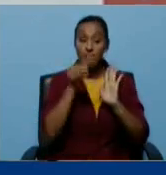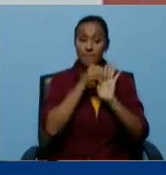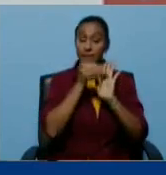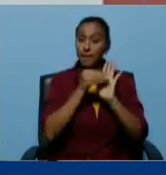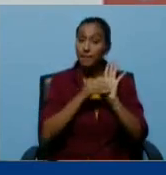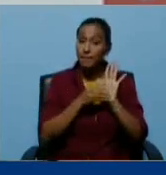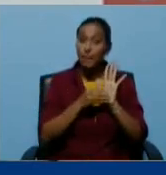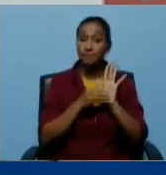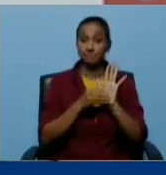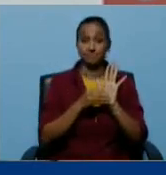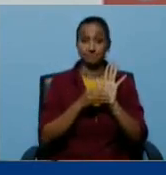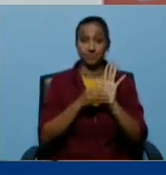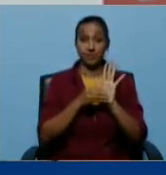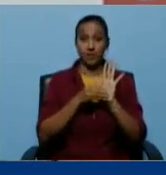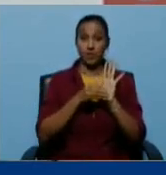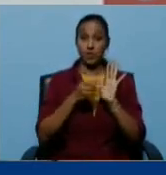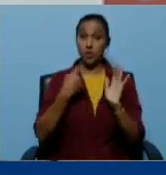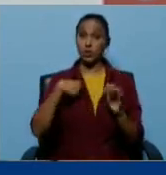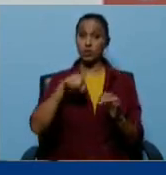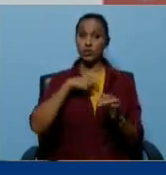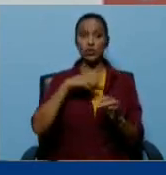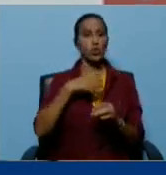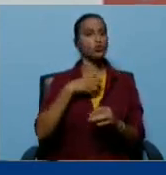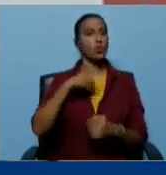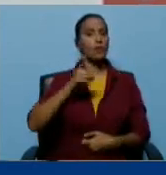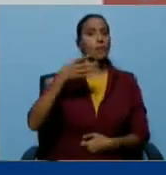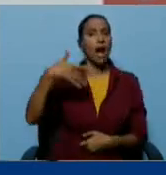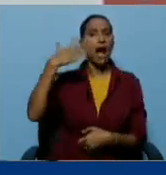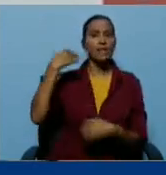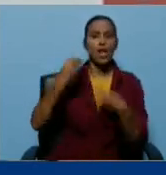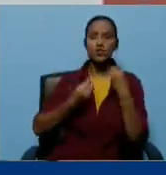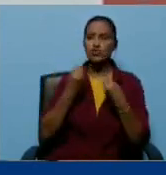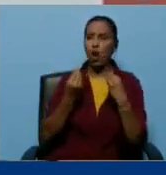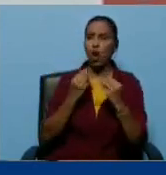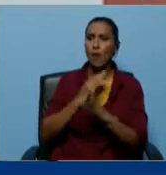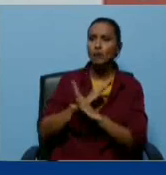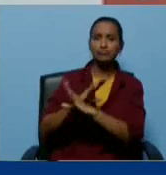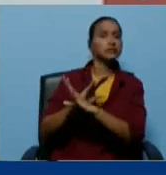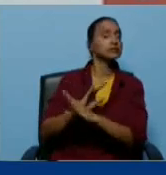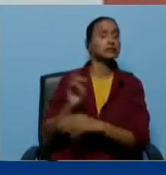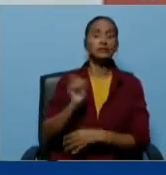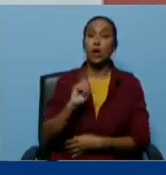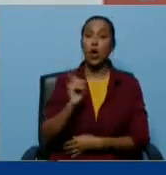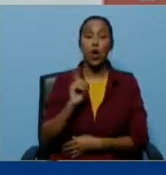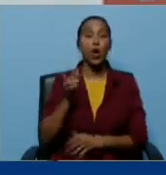No pudimos romper el guión en aquella oportunidad y el golpe se consumó.